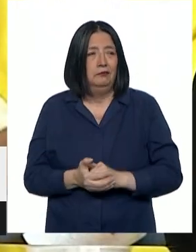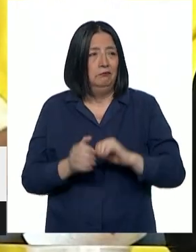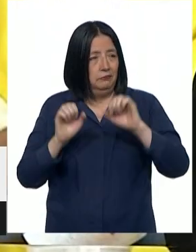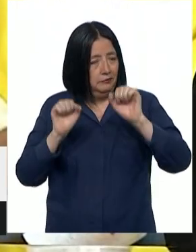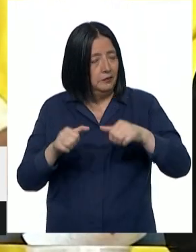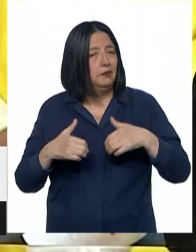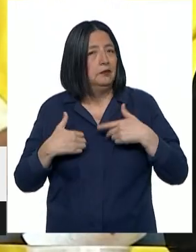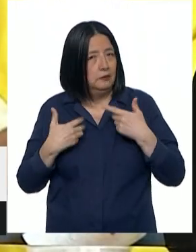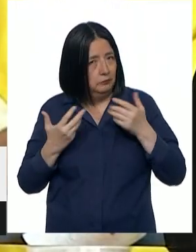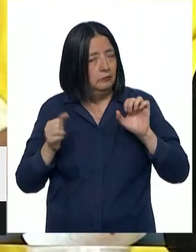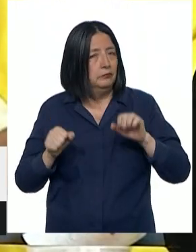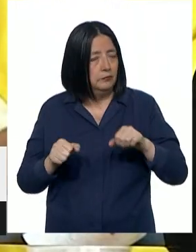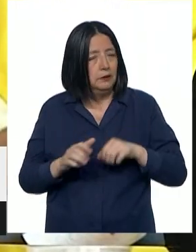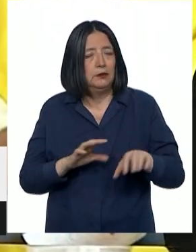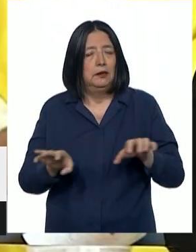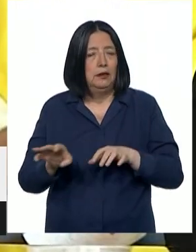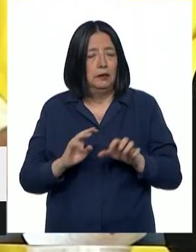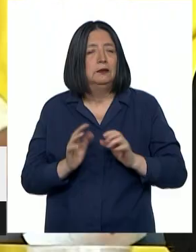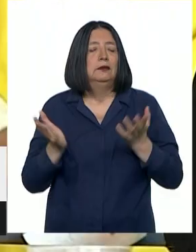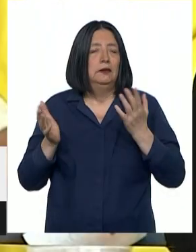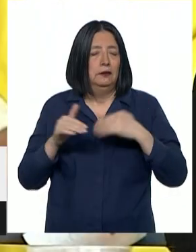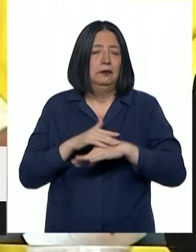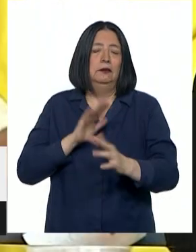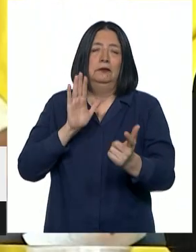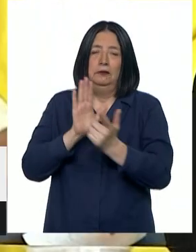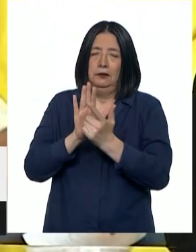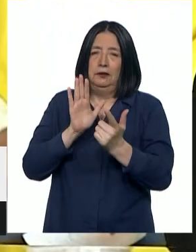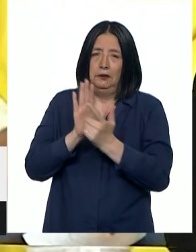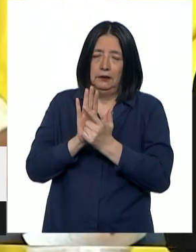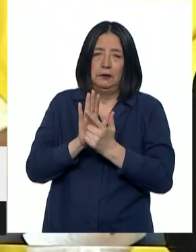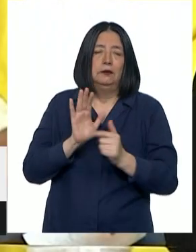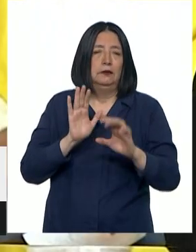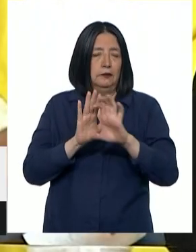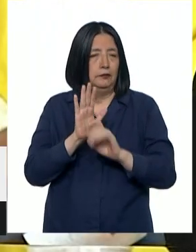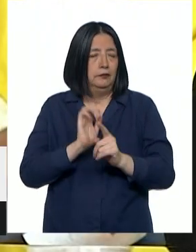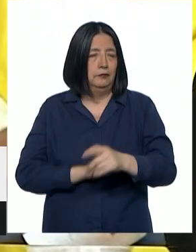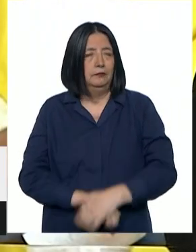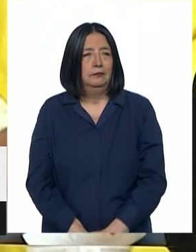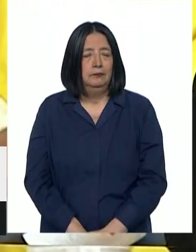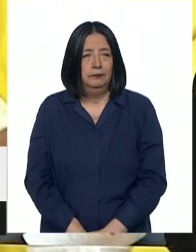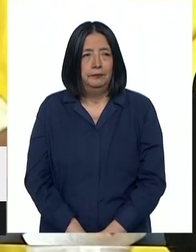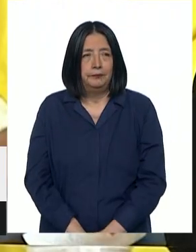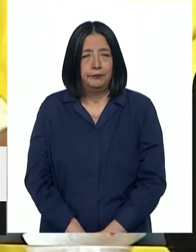se puedan encaminar dentro del marco constitucional.